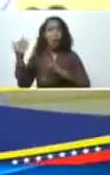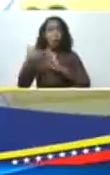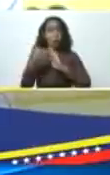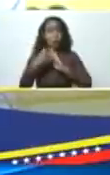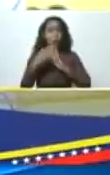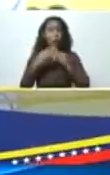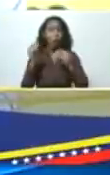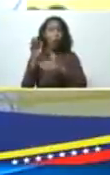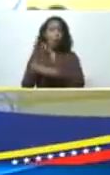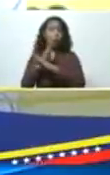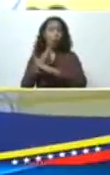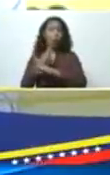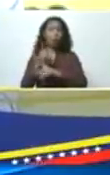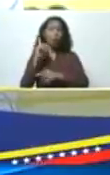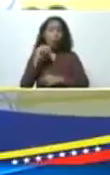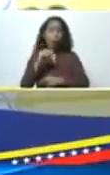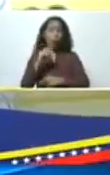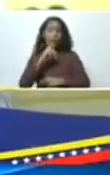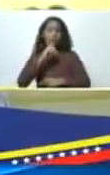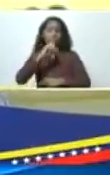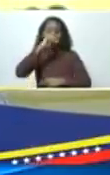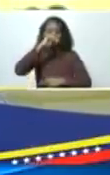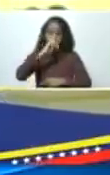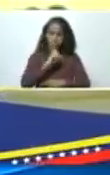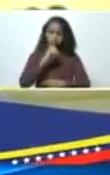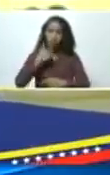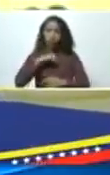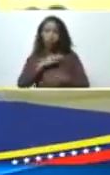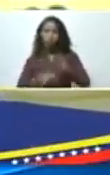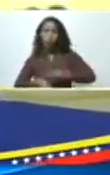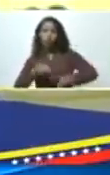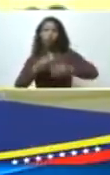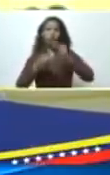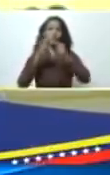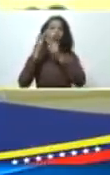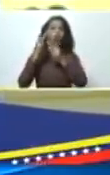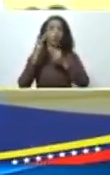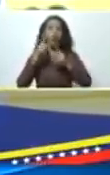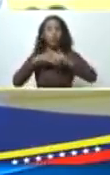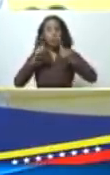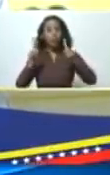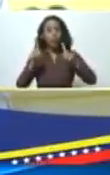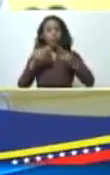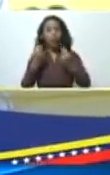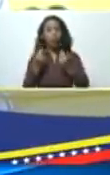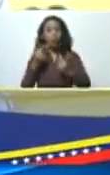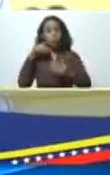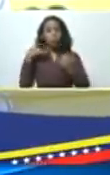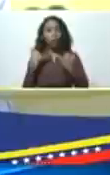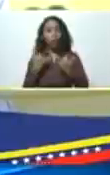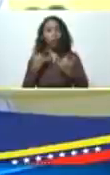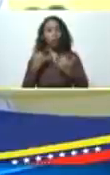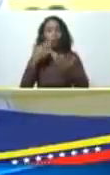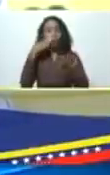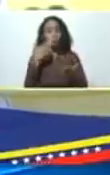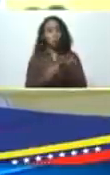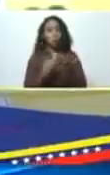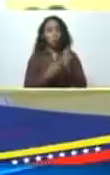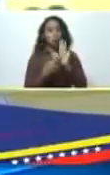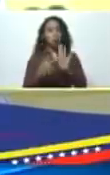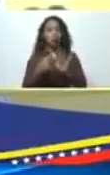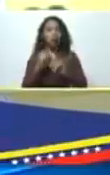la economía, pero también nos retaron. Nos retaron a construir una economía nueva, una economía distinta, y aquí está la muestra de eso. No quería,